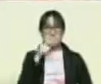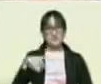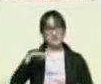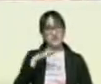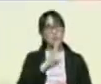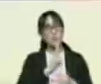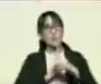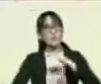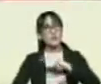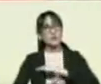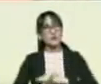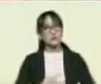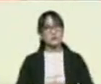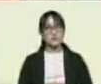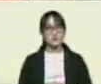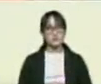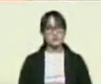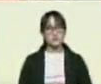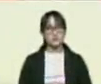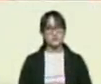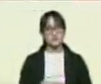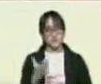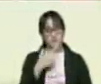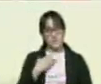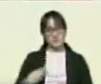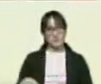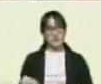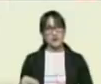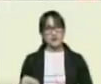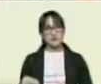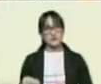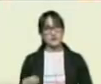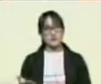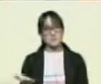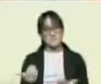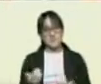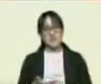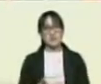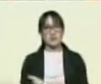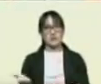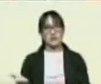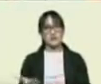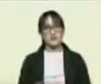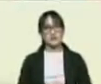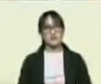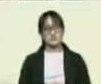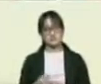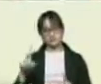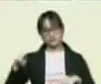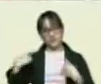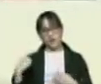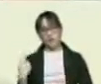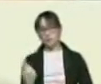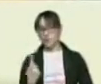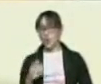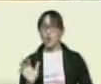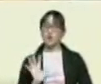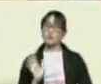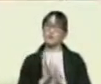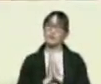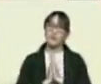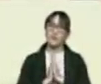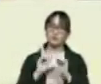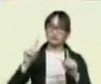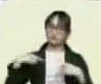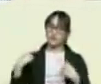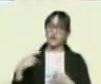un presidente que les pide a ustedes, compañeros, compañeras, no me dejen solo, no me dejen